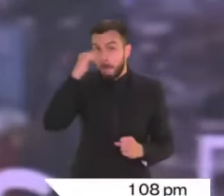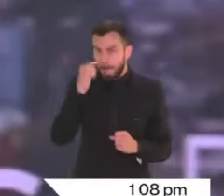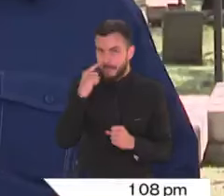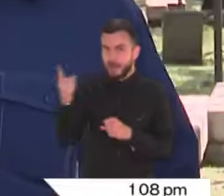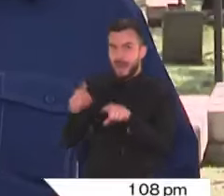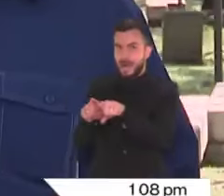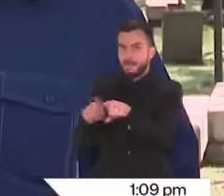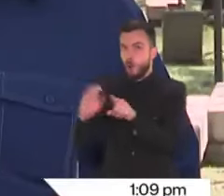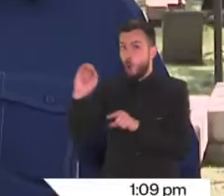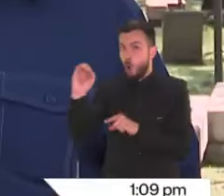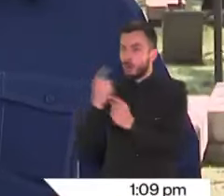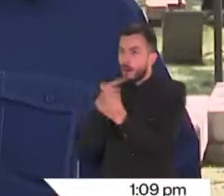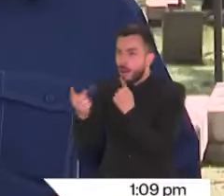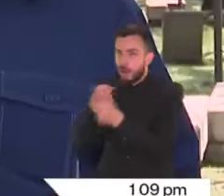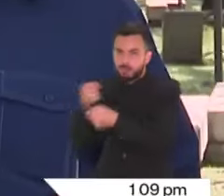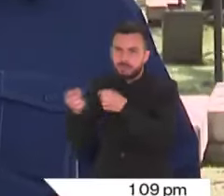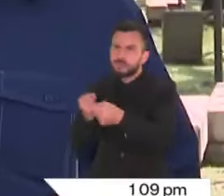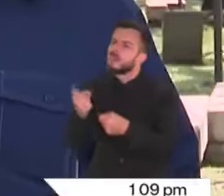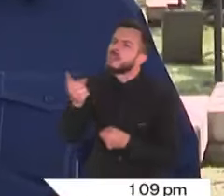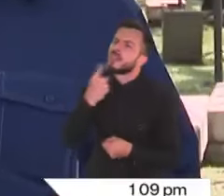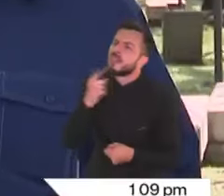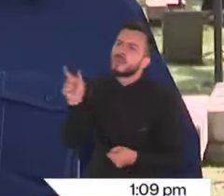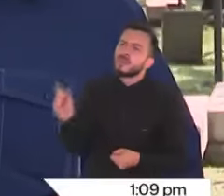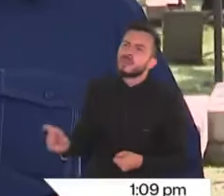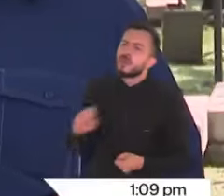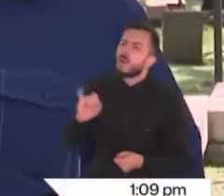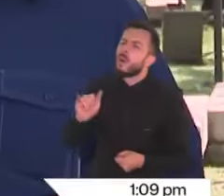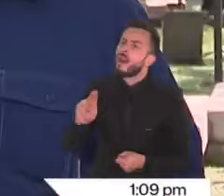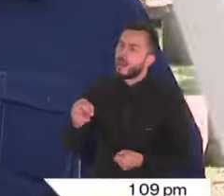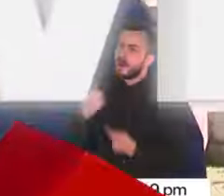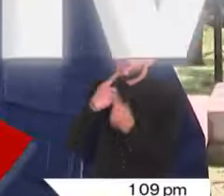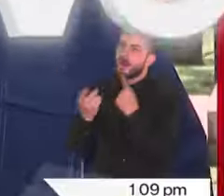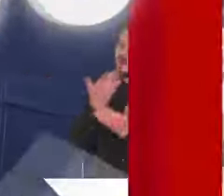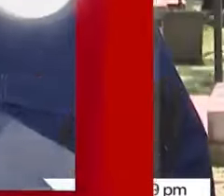de ellas. ¿Qué dijo Juan Fernando Tavares? Buenas tardes.